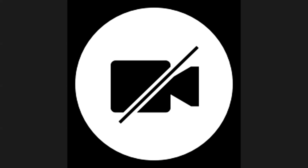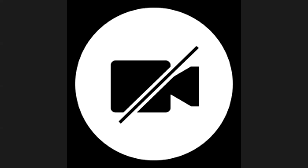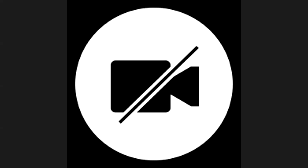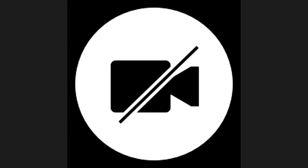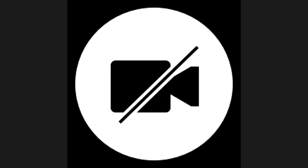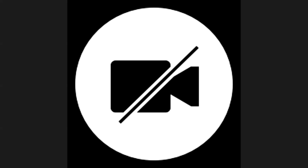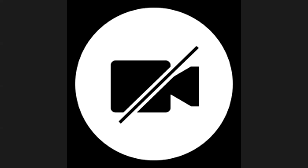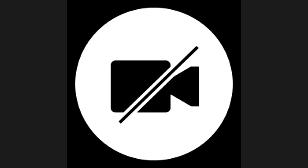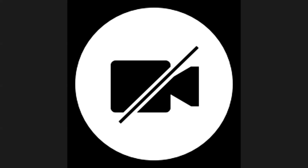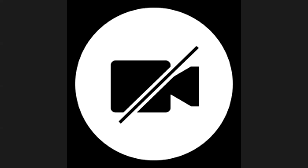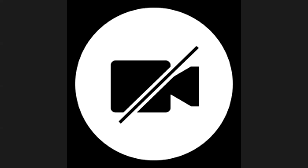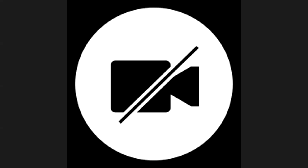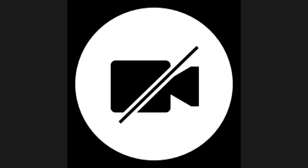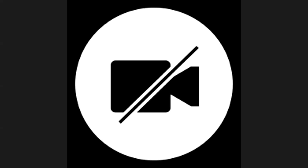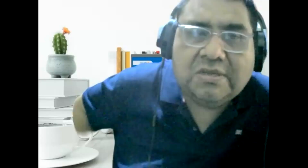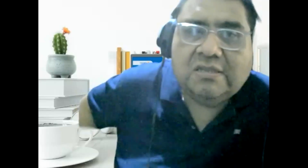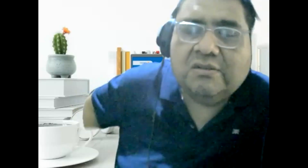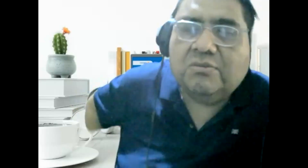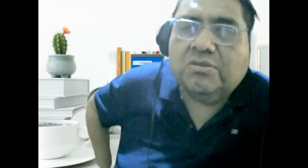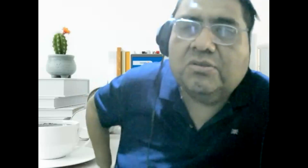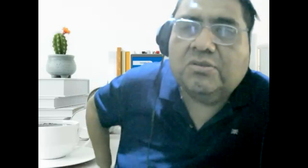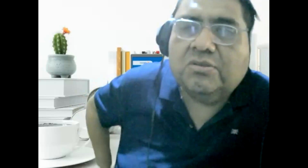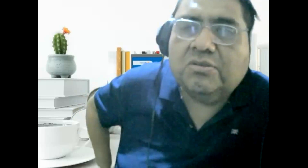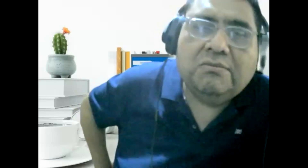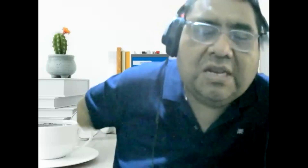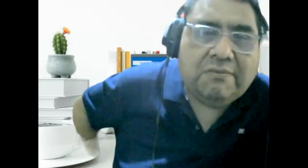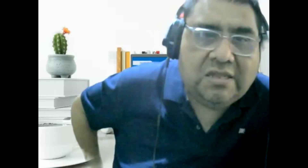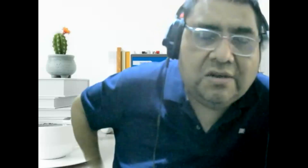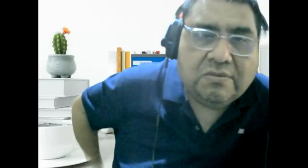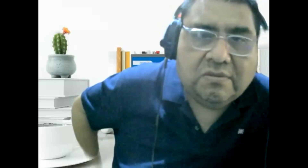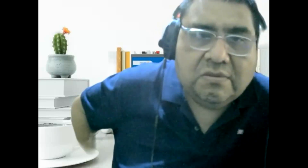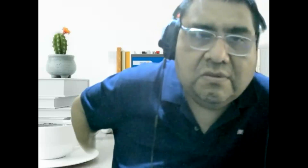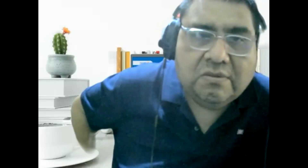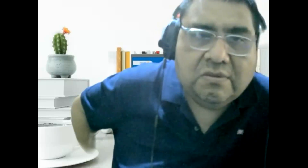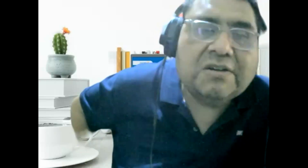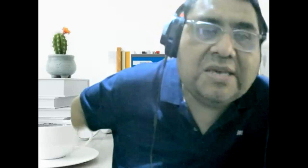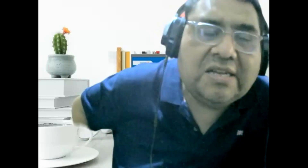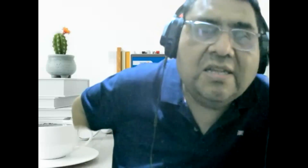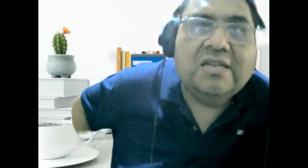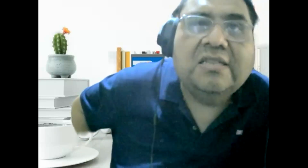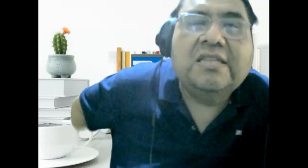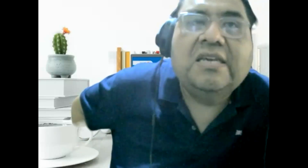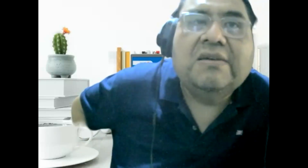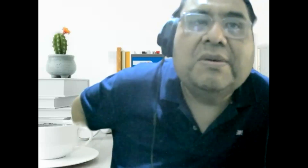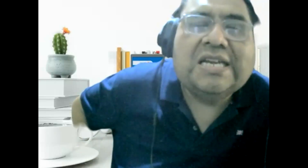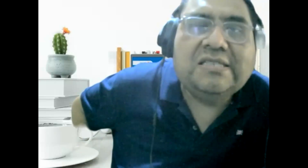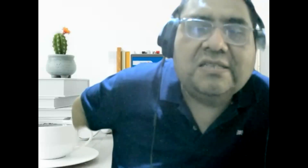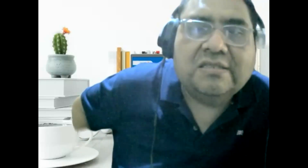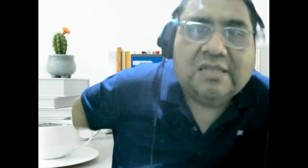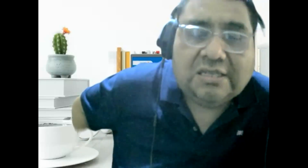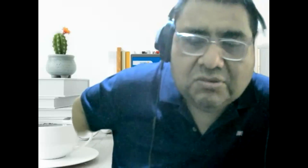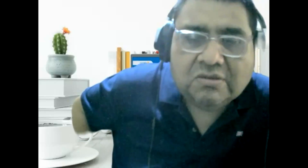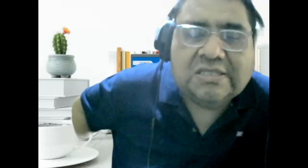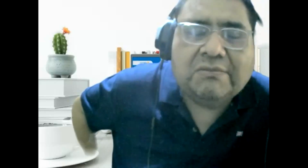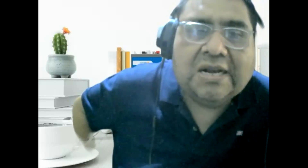no se vean sorprendidos. Normalmente este curso lo hace un paramédico o enfermera de